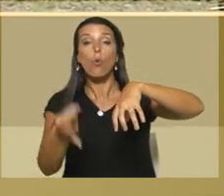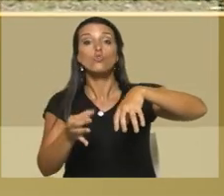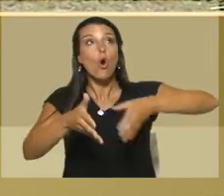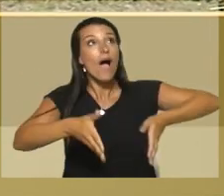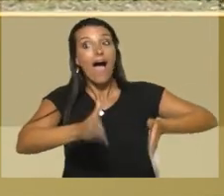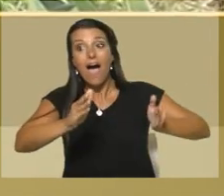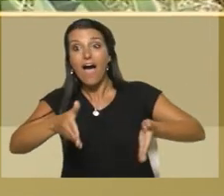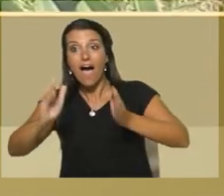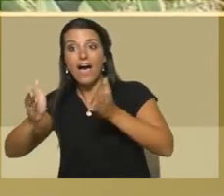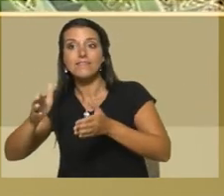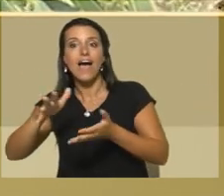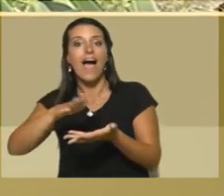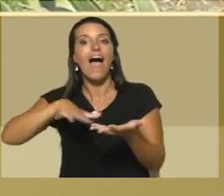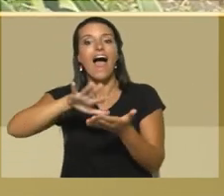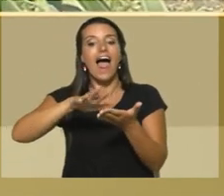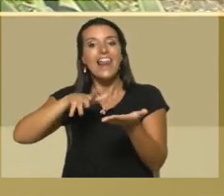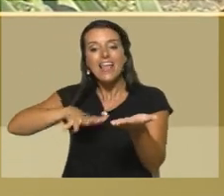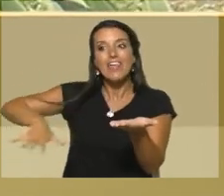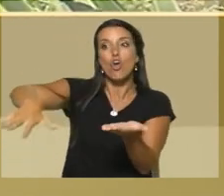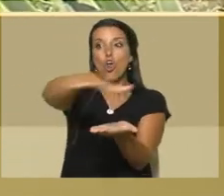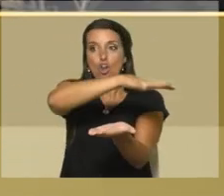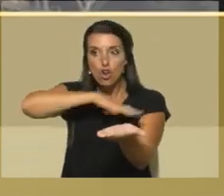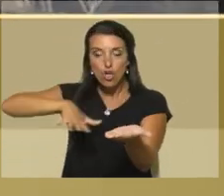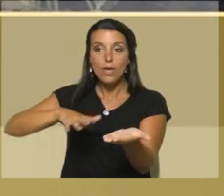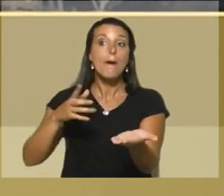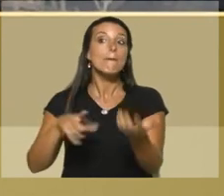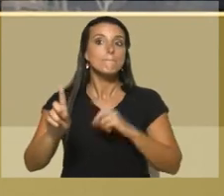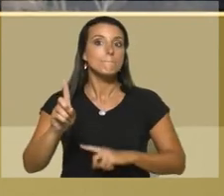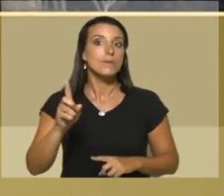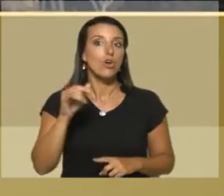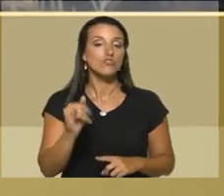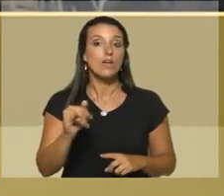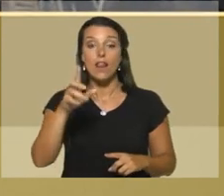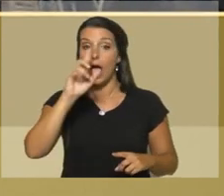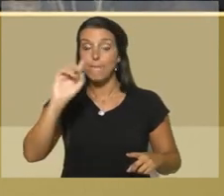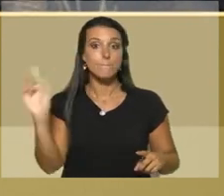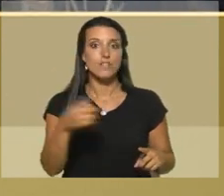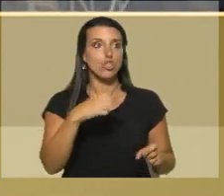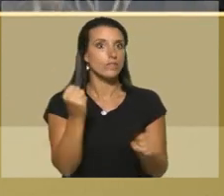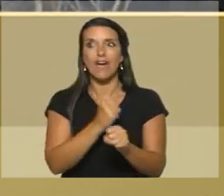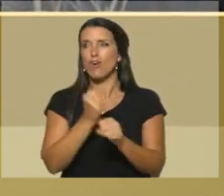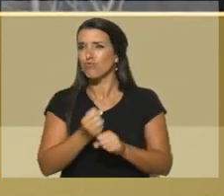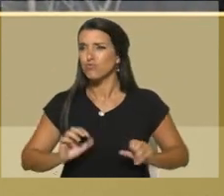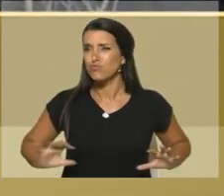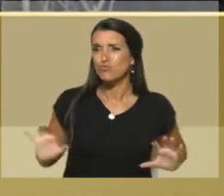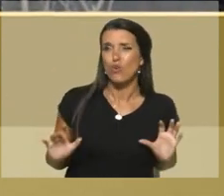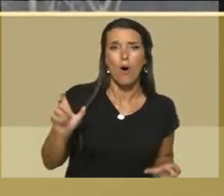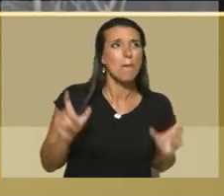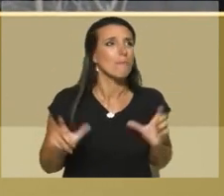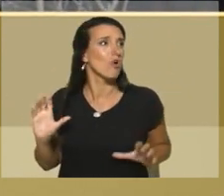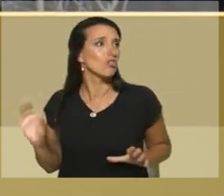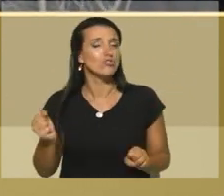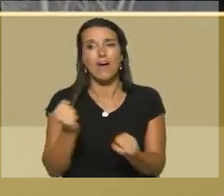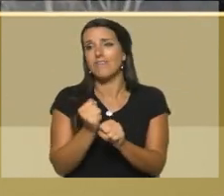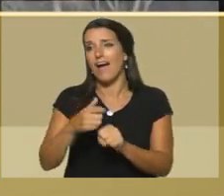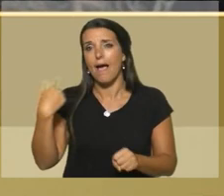pabellones fue un poco en derredor de los pabellones pero sí mediante una rápida acción de los funcionarios y el personal que trabaja